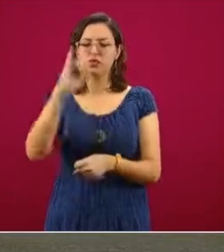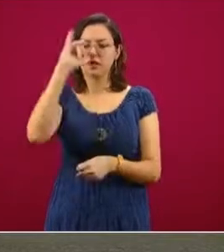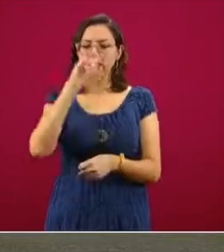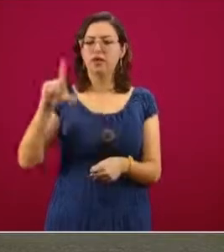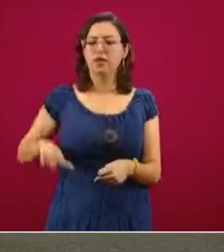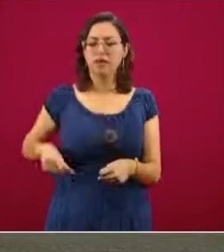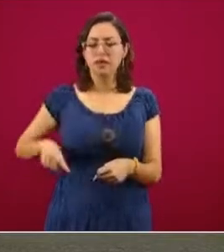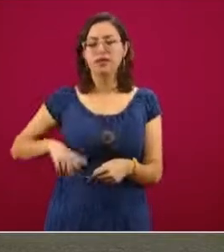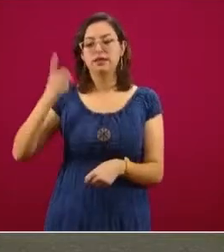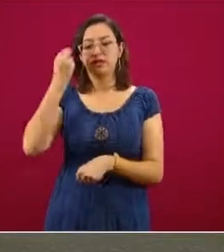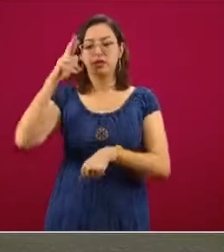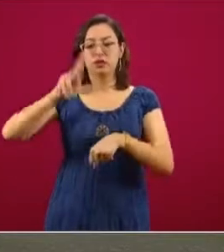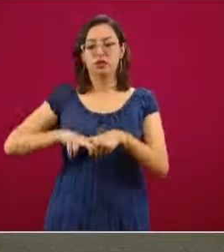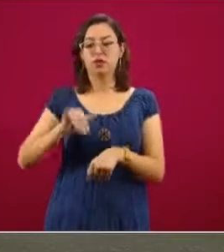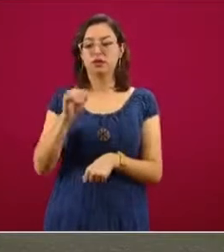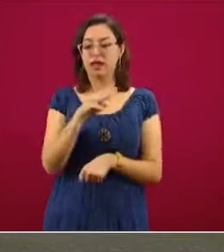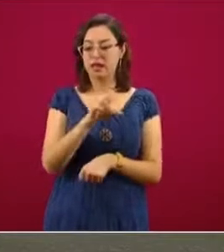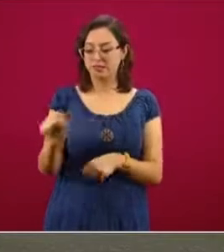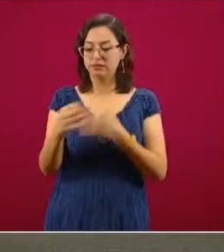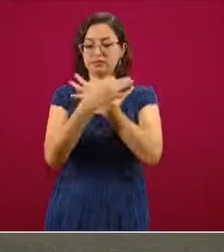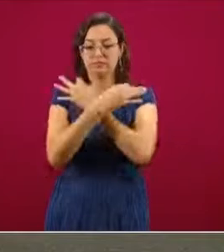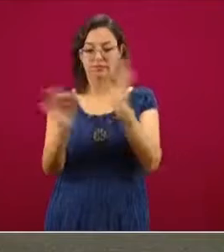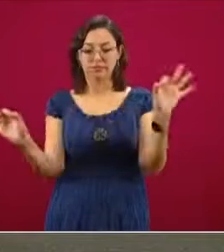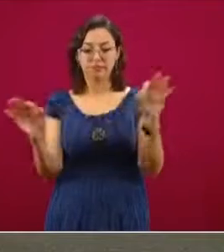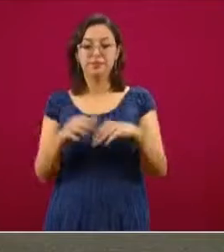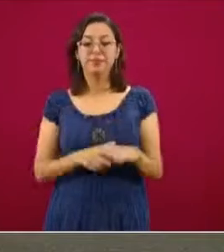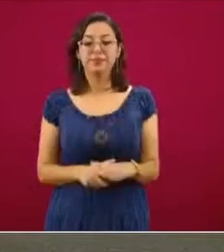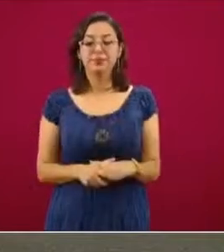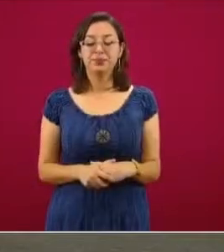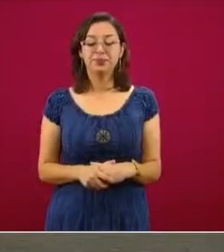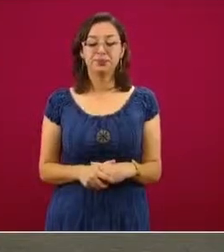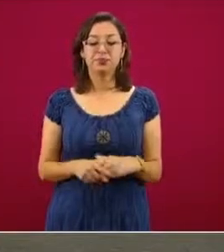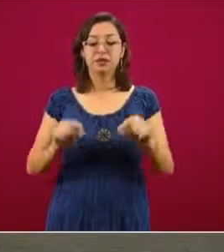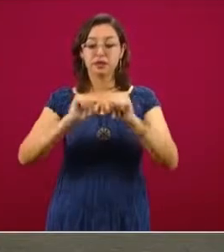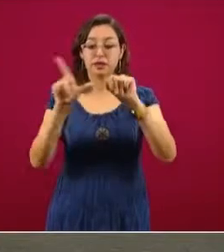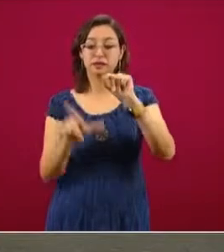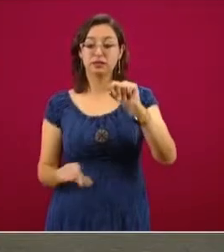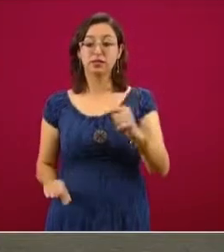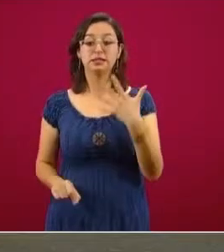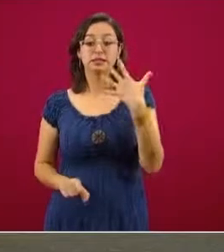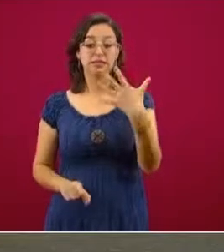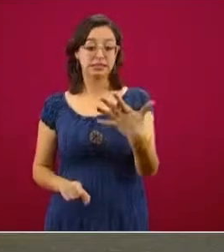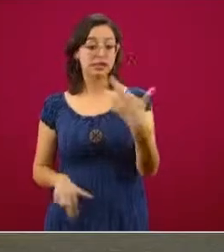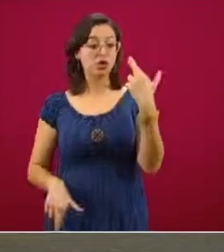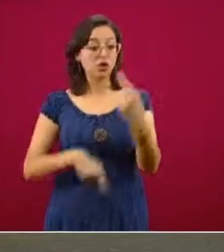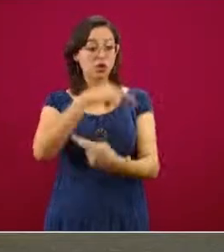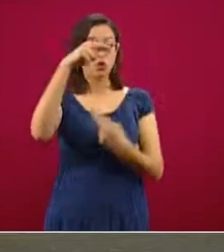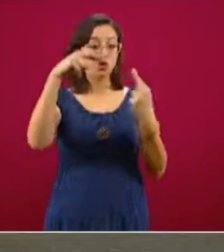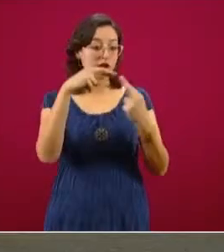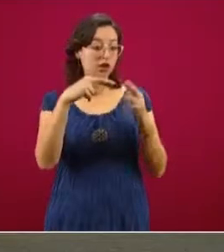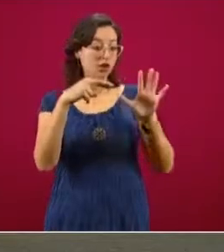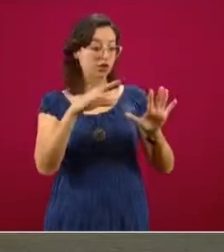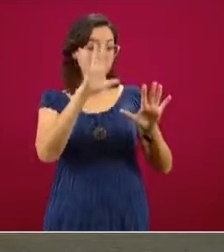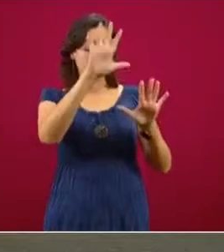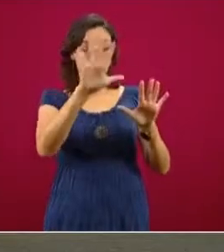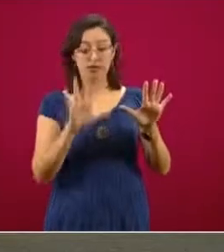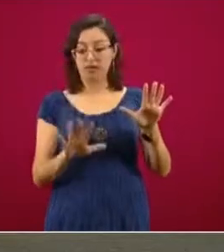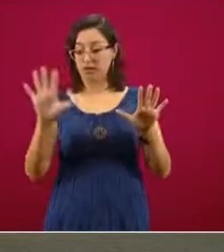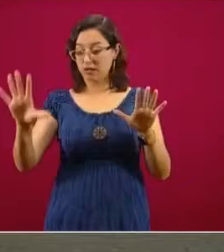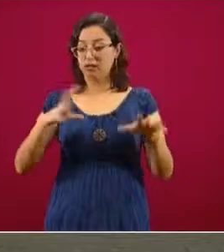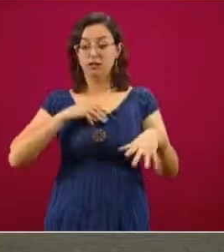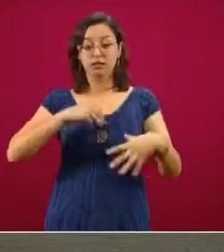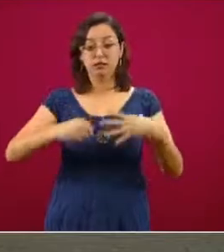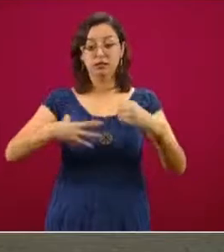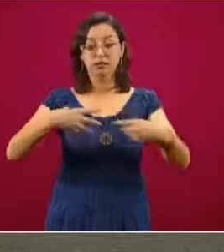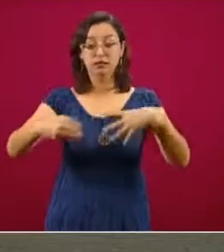IMSS, es que para las 5 zonas, las ciudades en donde hay alta